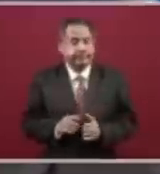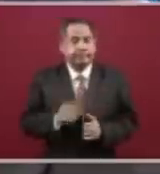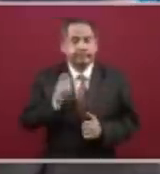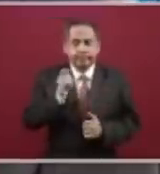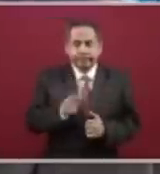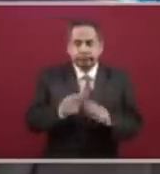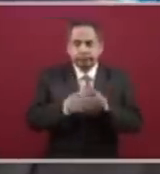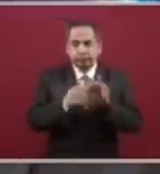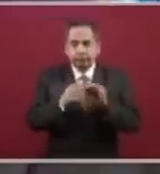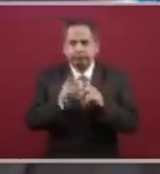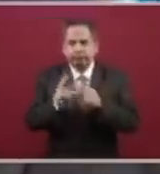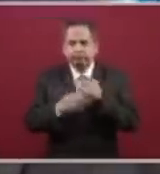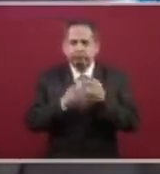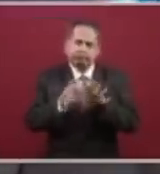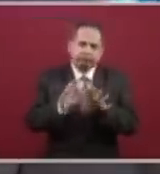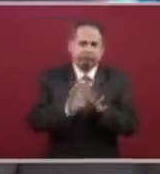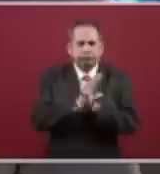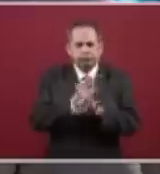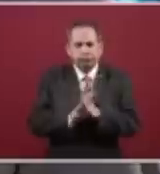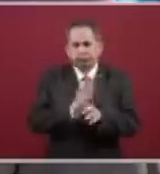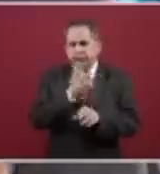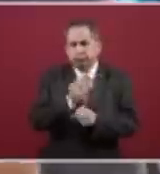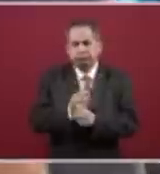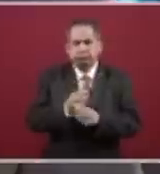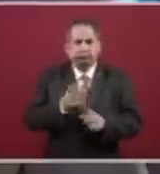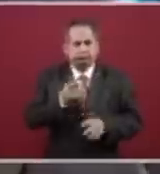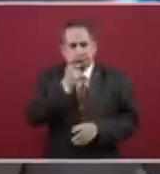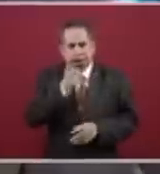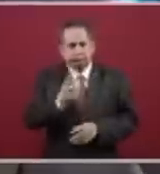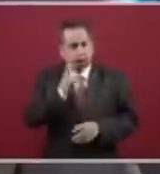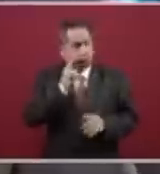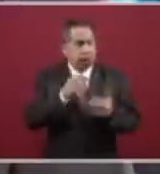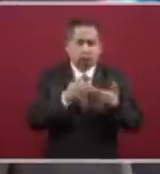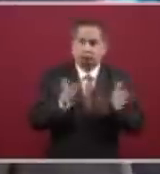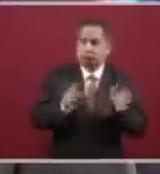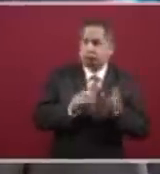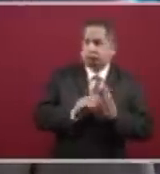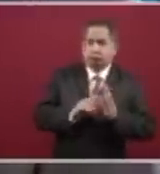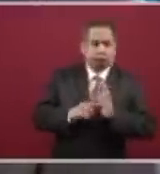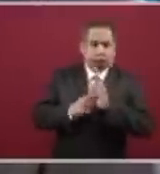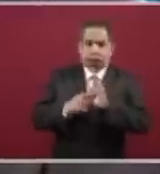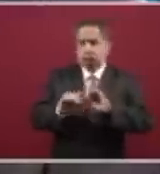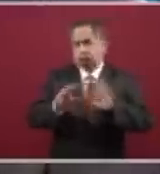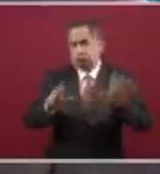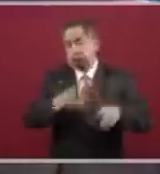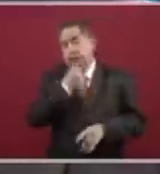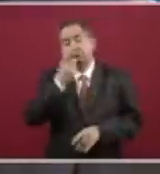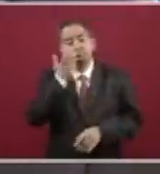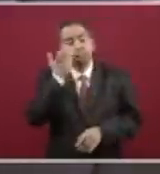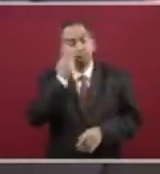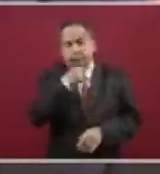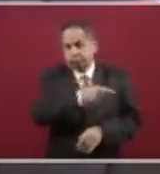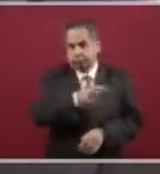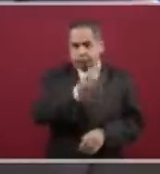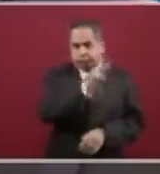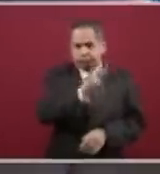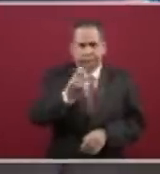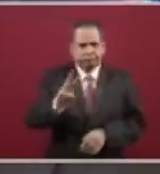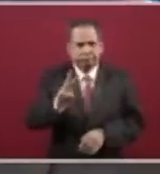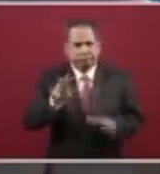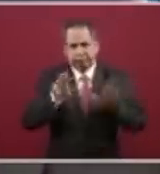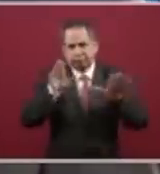según se dijo siempre estaba a la vista del público en la página del aeropuerto